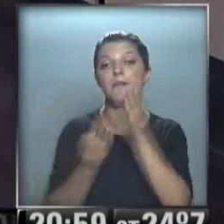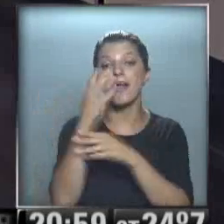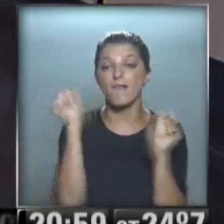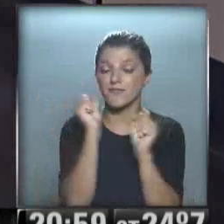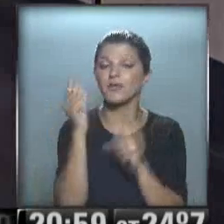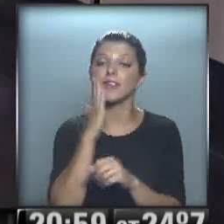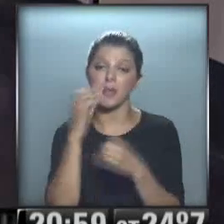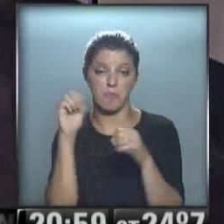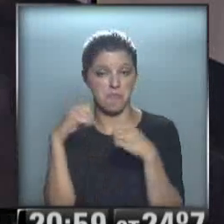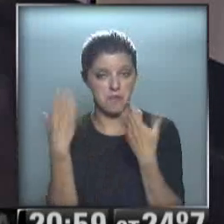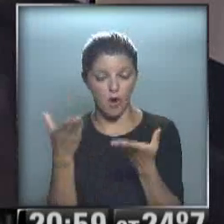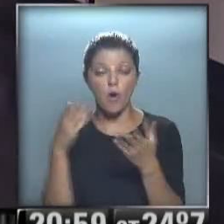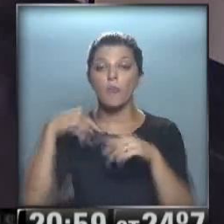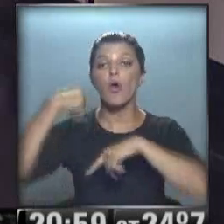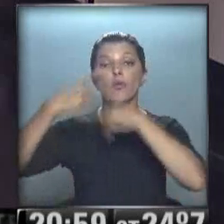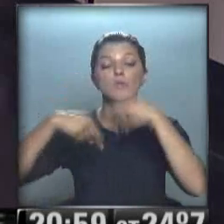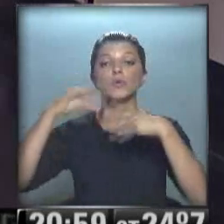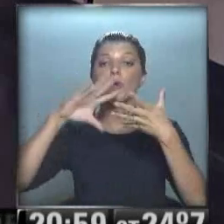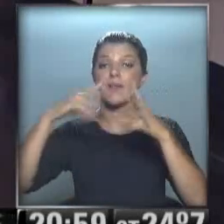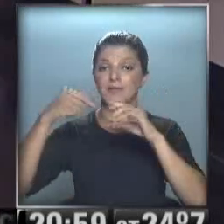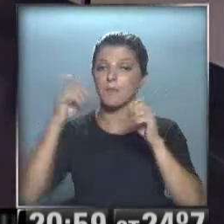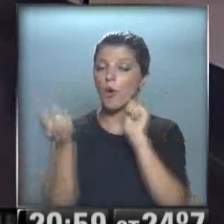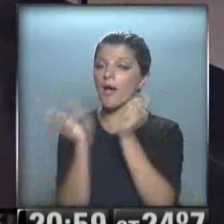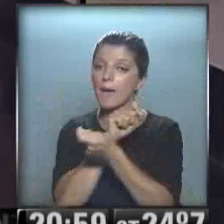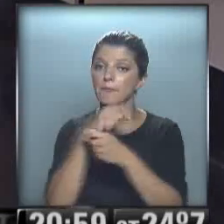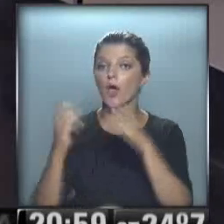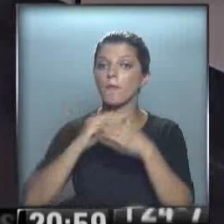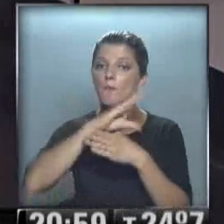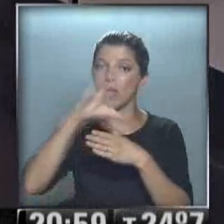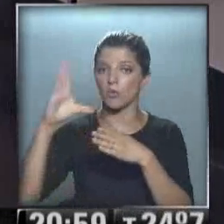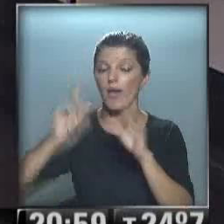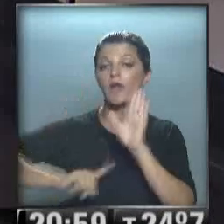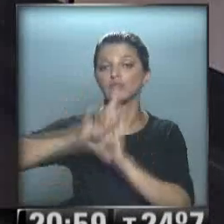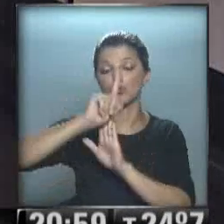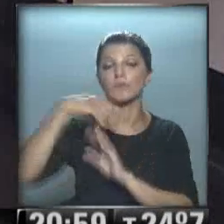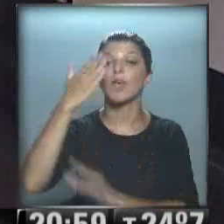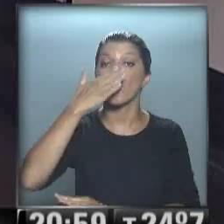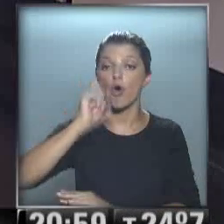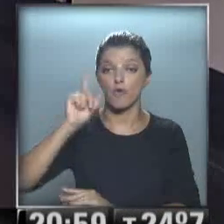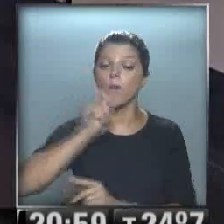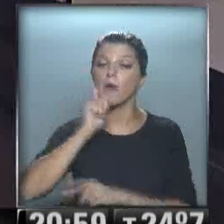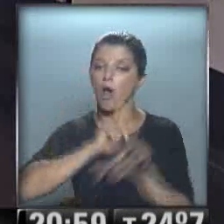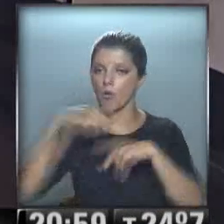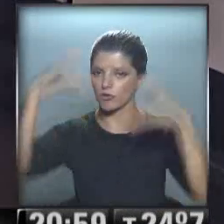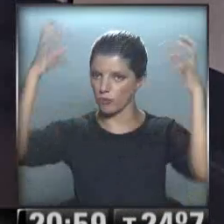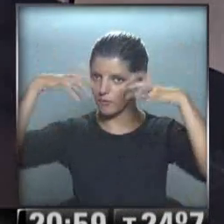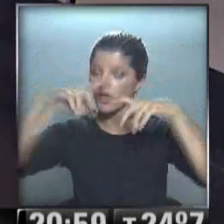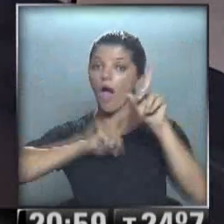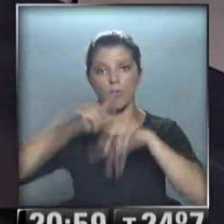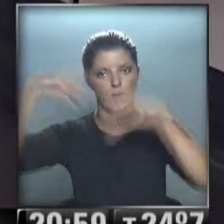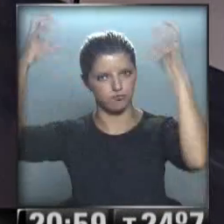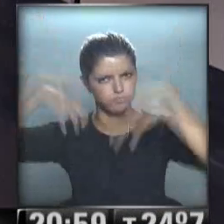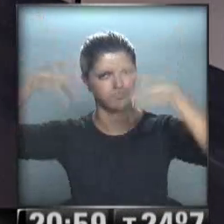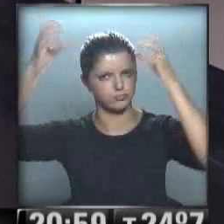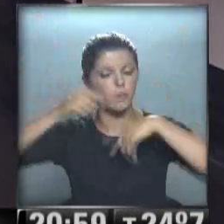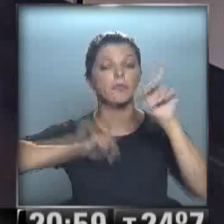una tarde agradable. Continuará el tiempo inestable en la madrugada, atención en el sur del litoral y Córdoba con algunas tormentas, algunas bastante fuertes. Algo de